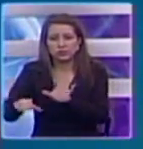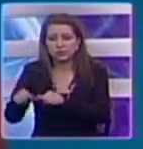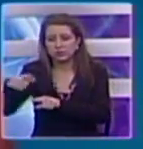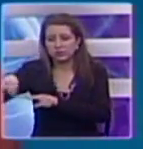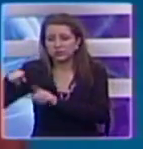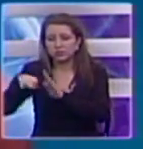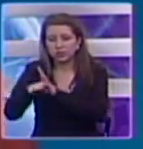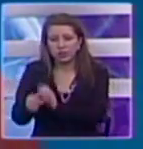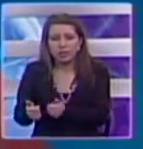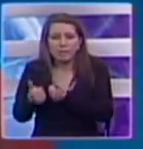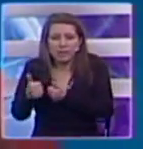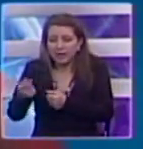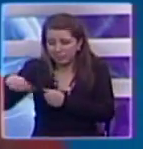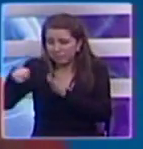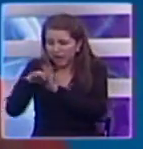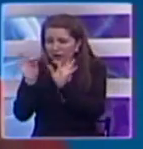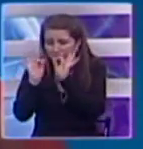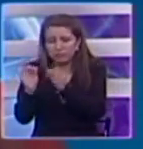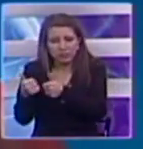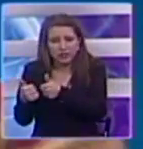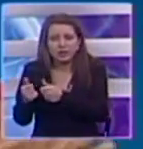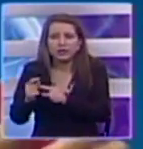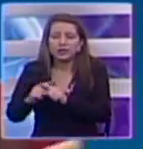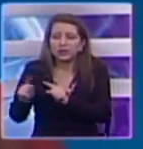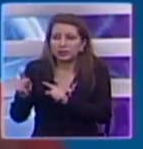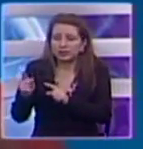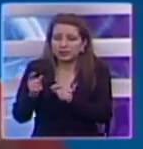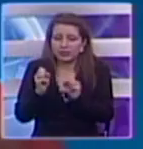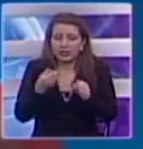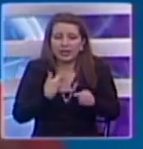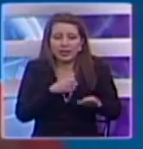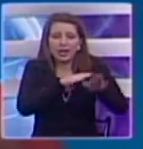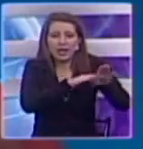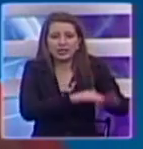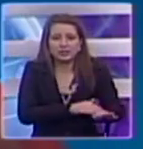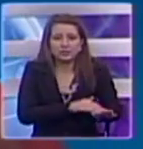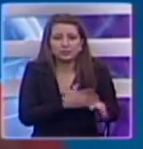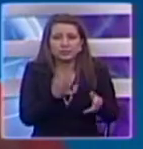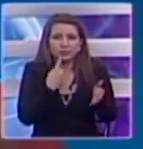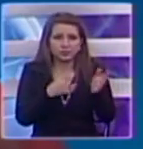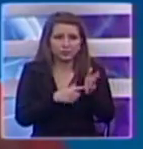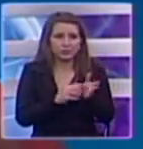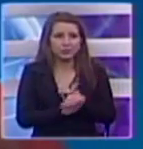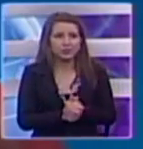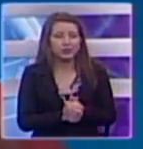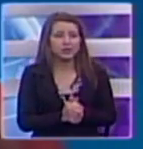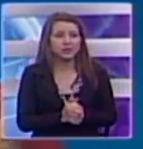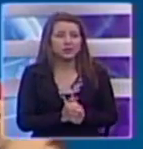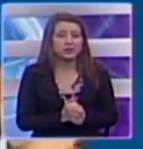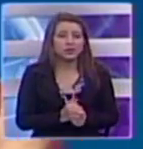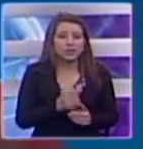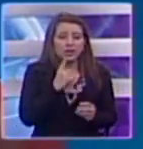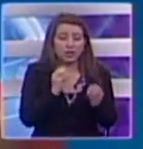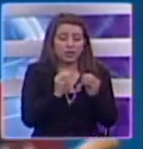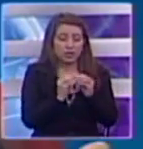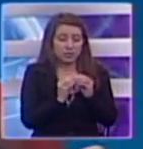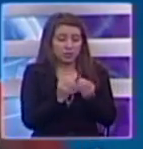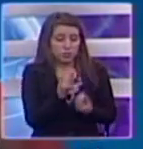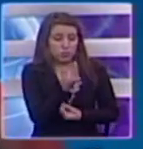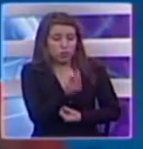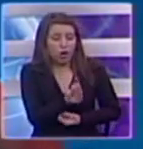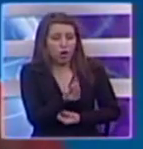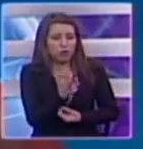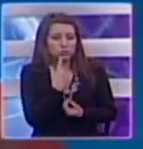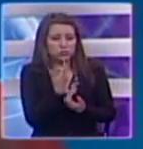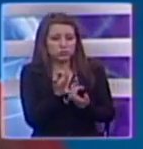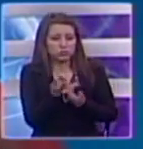bancos está bien. Y digamos, y eso nos da un respaldo, ¿no? En el sentido de que, digamos, si hay menos volumen en